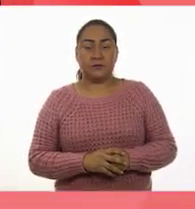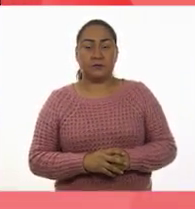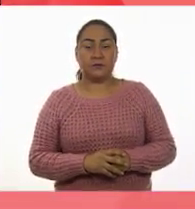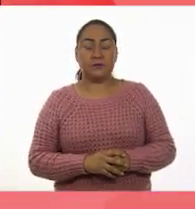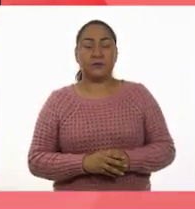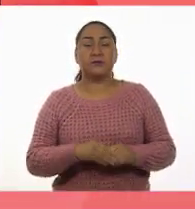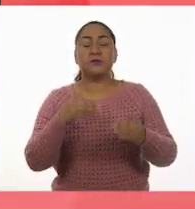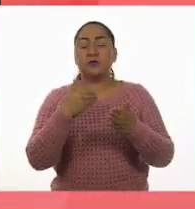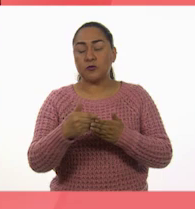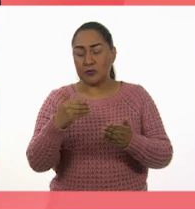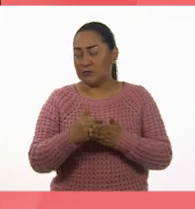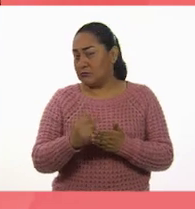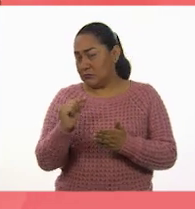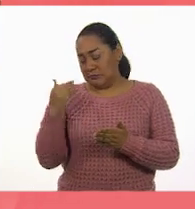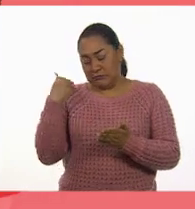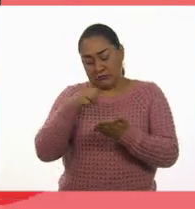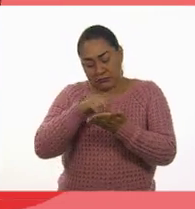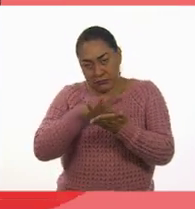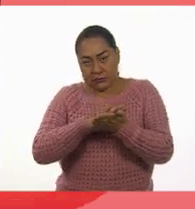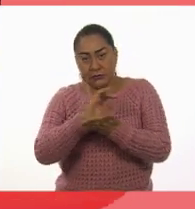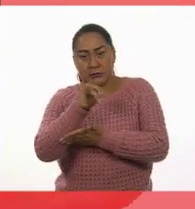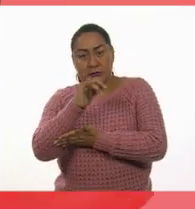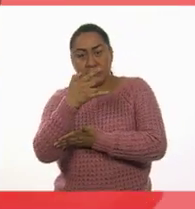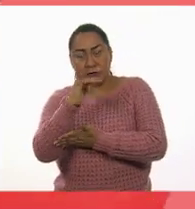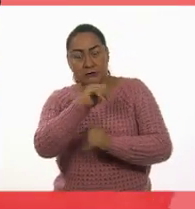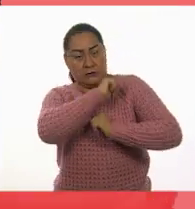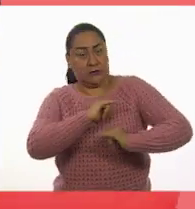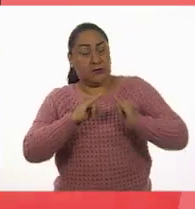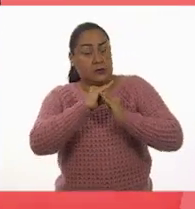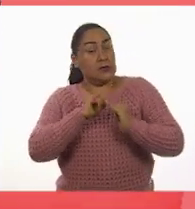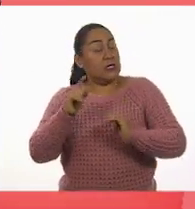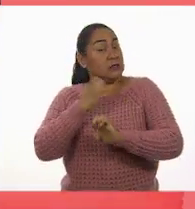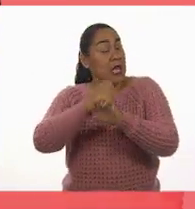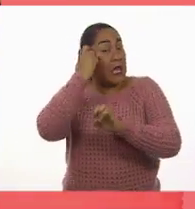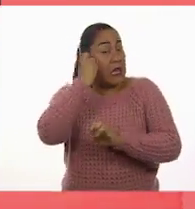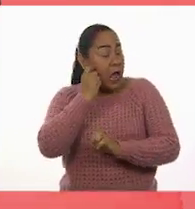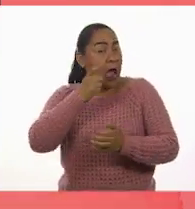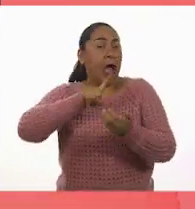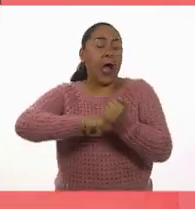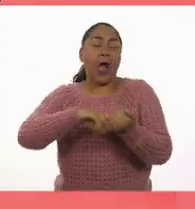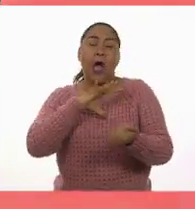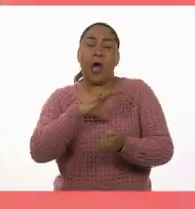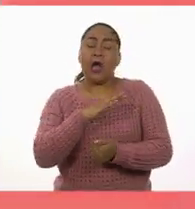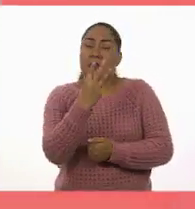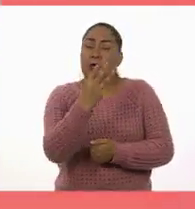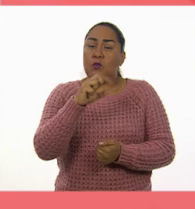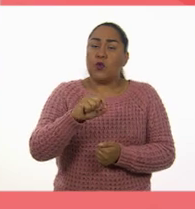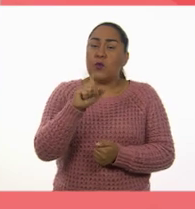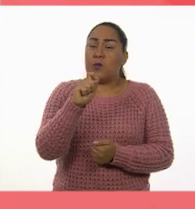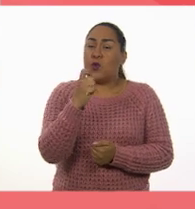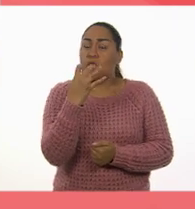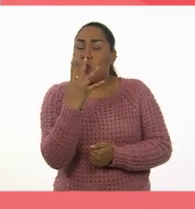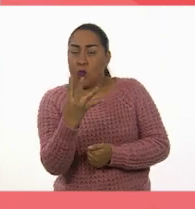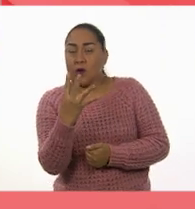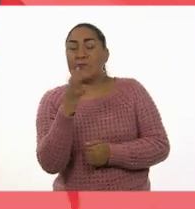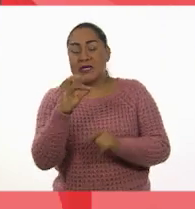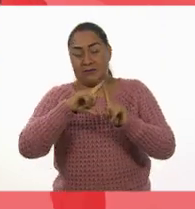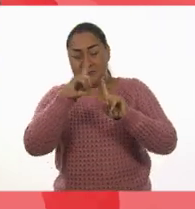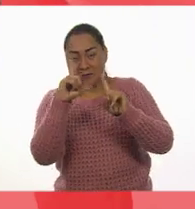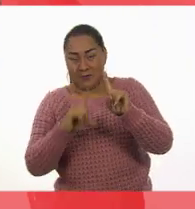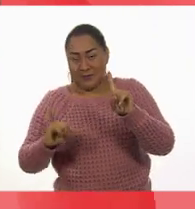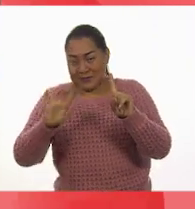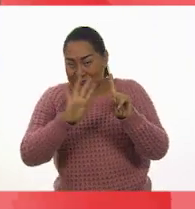De acuerdo con los últimos datos del INEGI, el estado de Guerrero representa 3.24% del territorio nacional